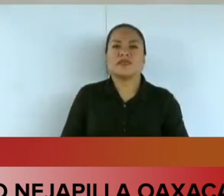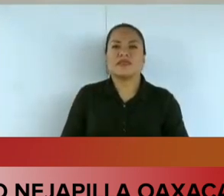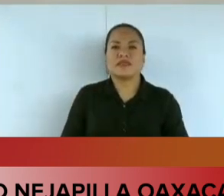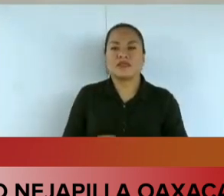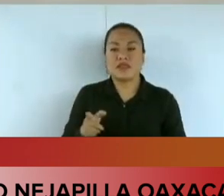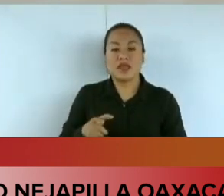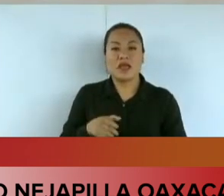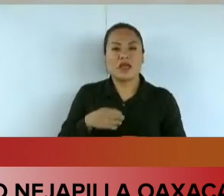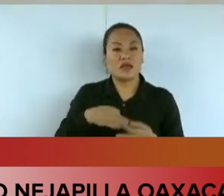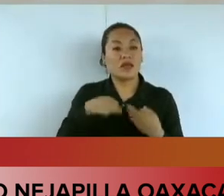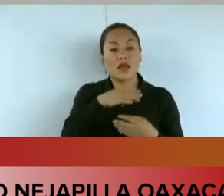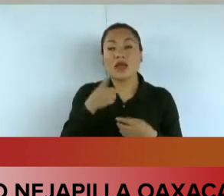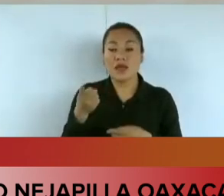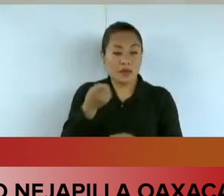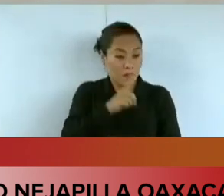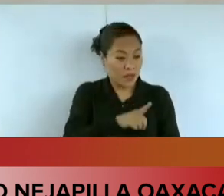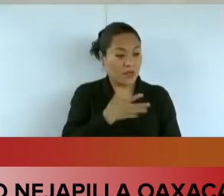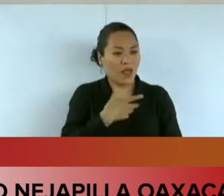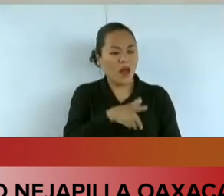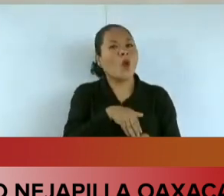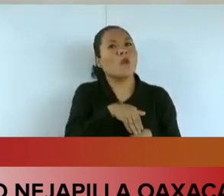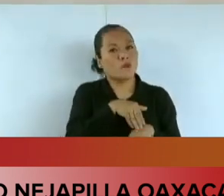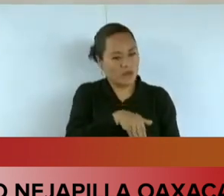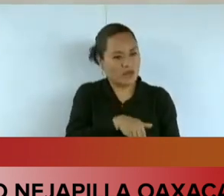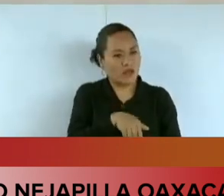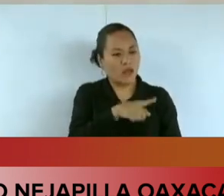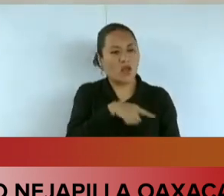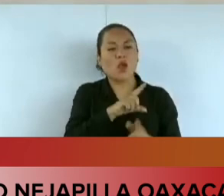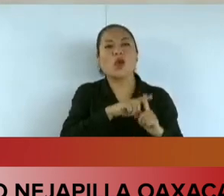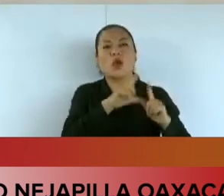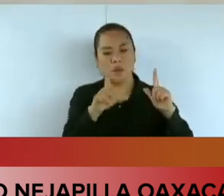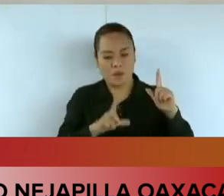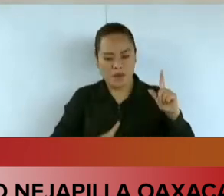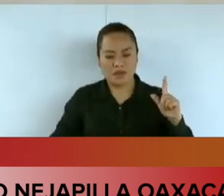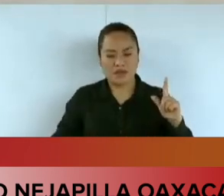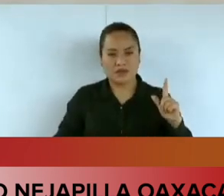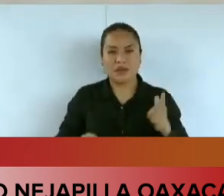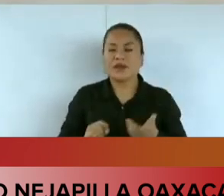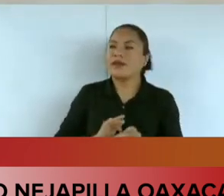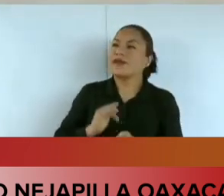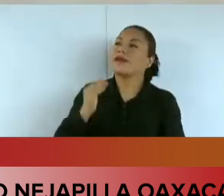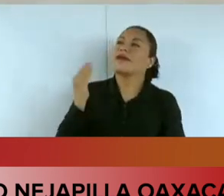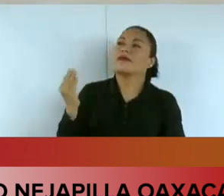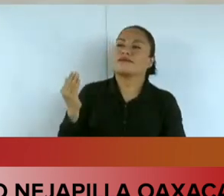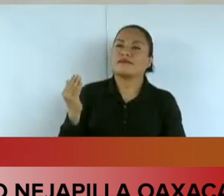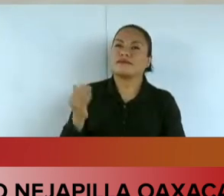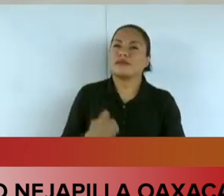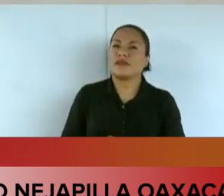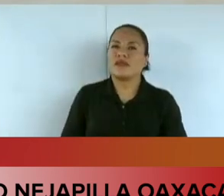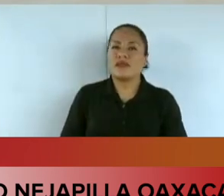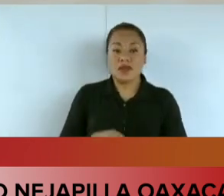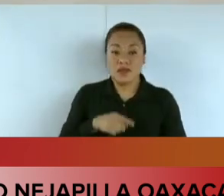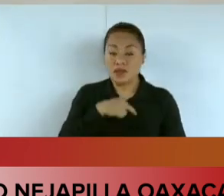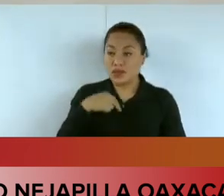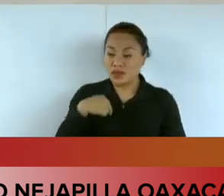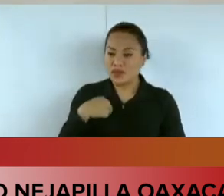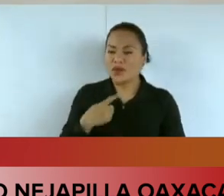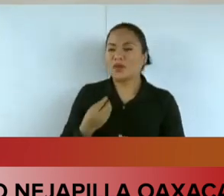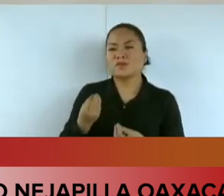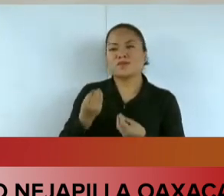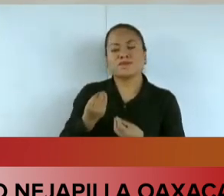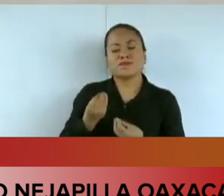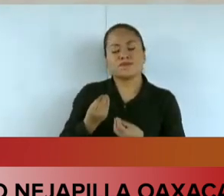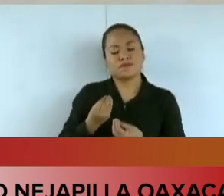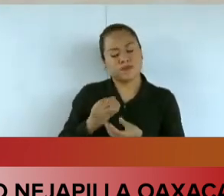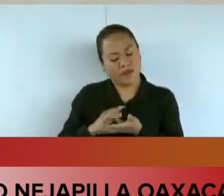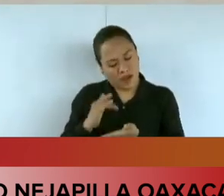mandar obediencia que tiene usted con el país. Gracias, y le vamos a estar eternamente